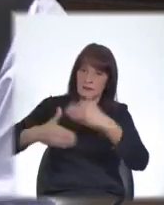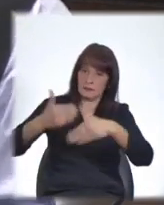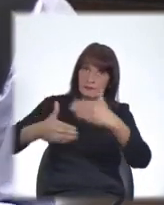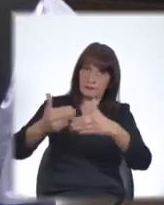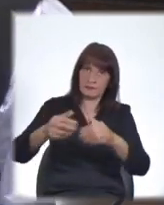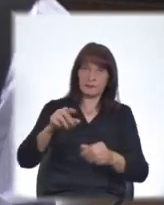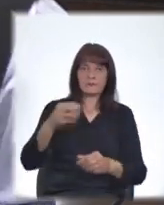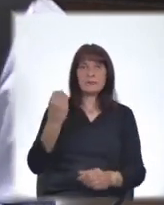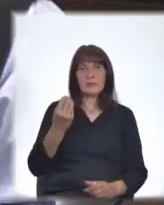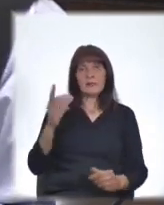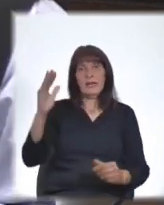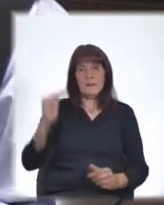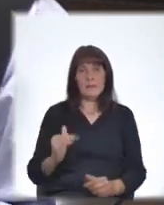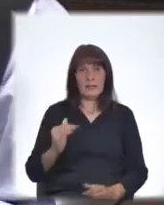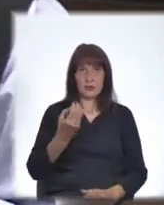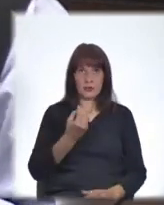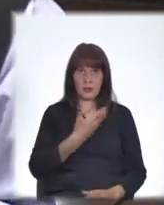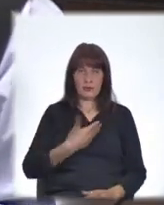del Estado.